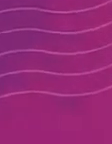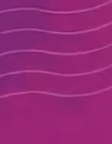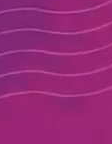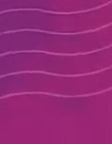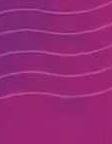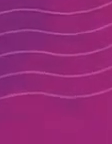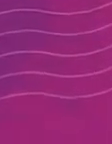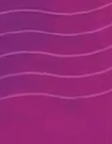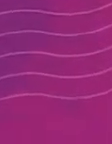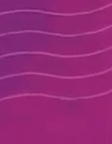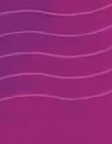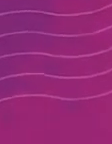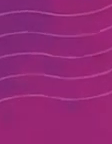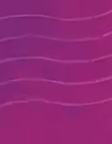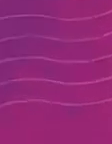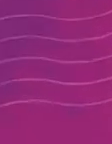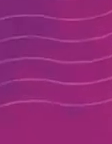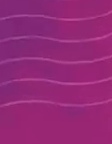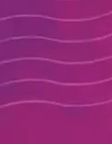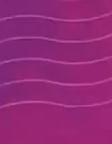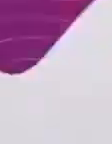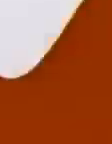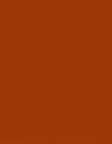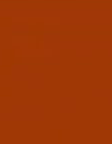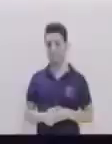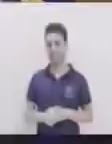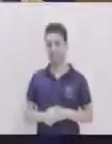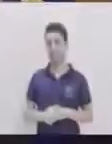¿Qué aprendimos hoy?